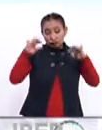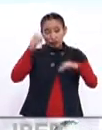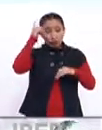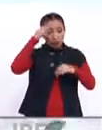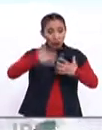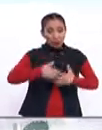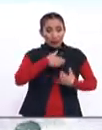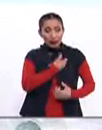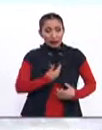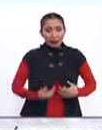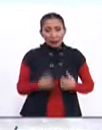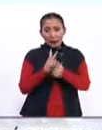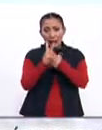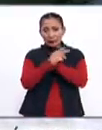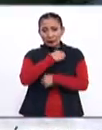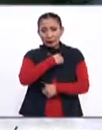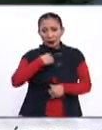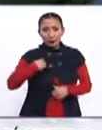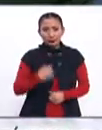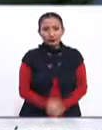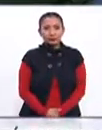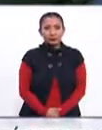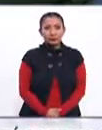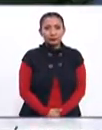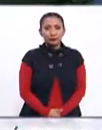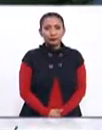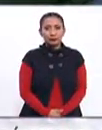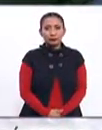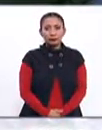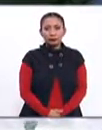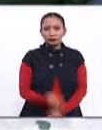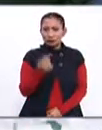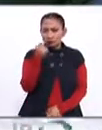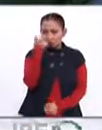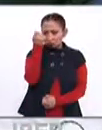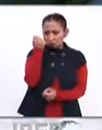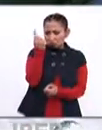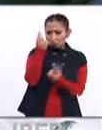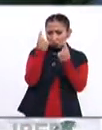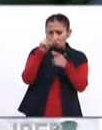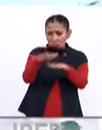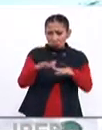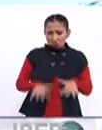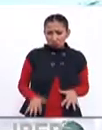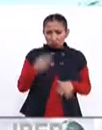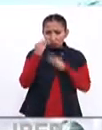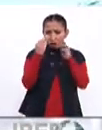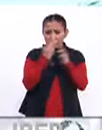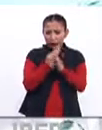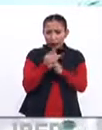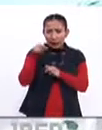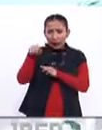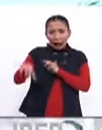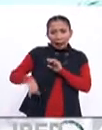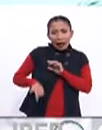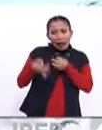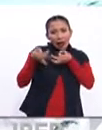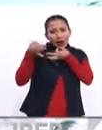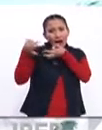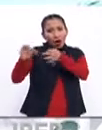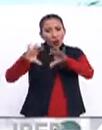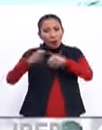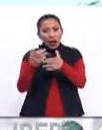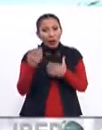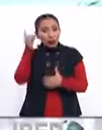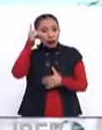empresarios y presidentes de los países miembros. Few global forums arouse such interest